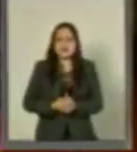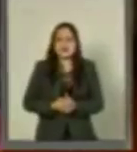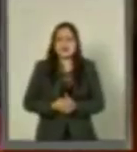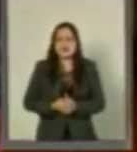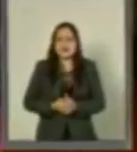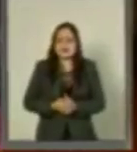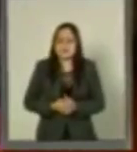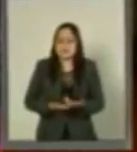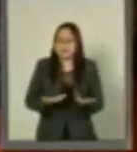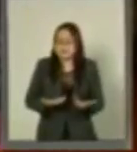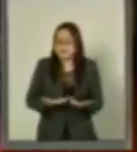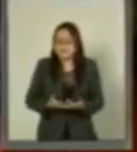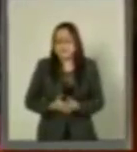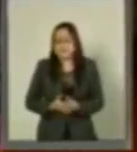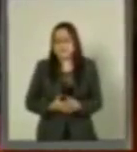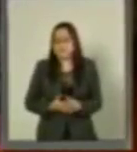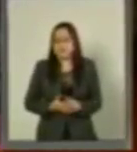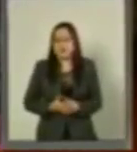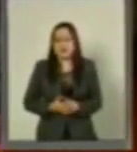No puede ser